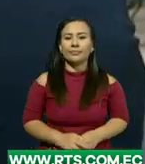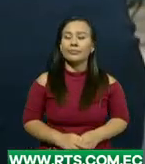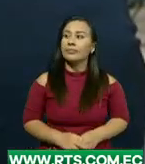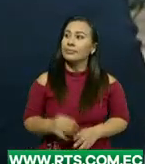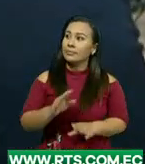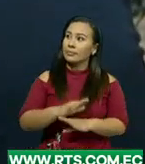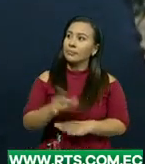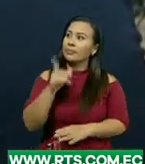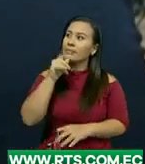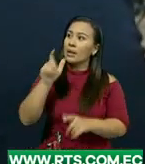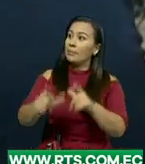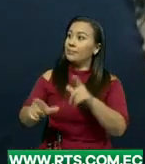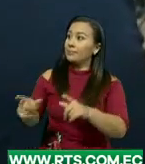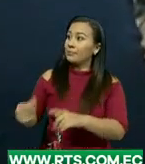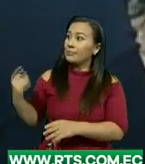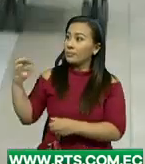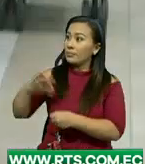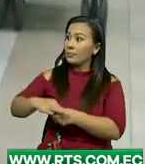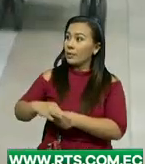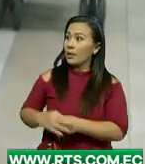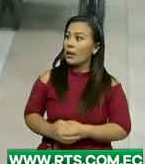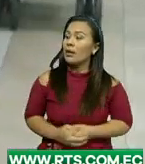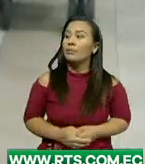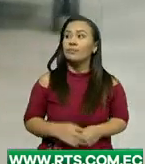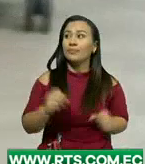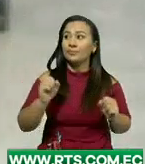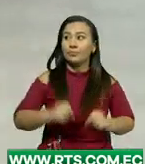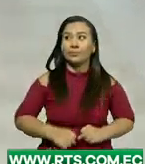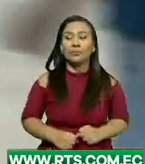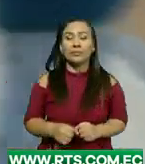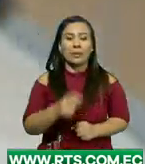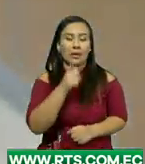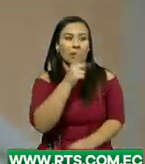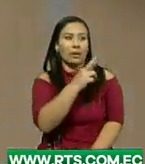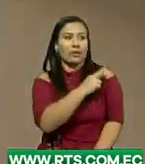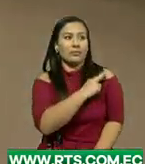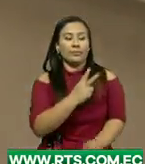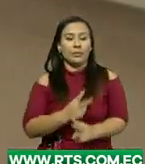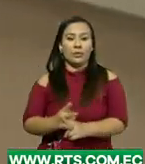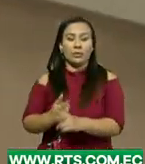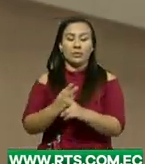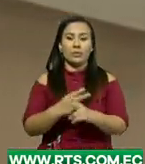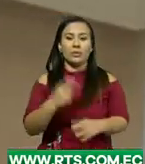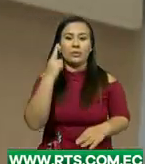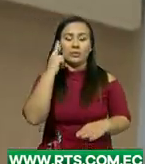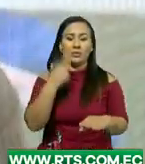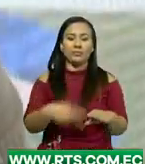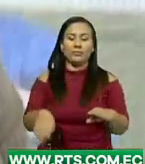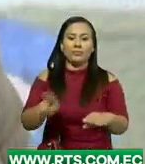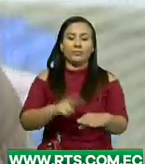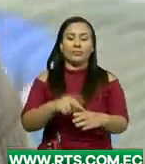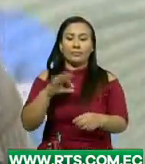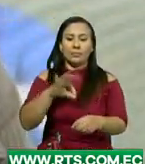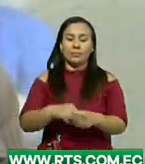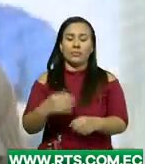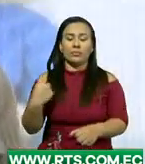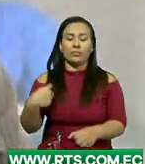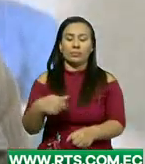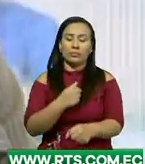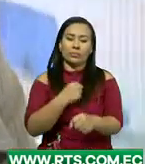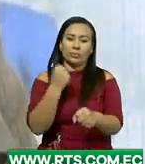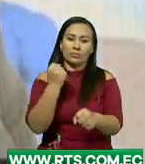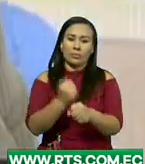filtración de quienes constan en el padrón electoral para sufragar estuvo a cargo del Consejo Nacional Electoral. Trabajamos en la